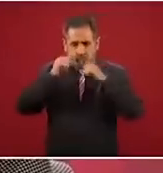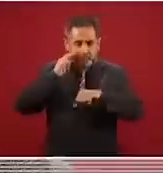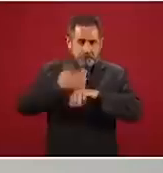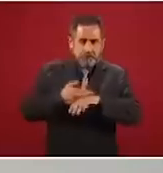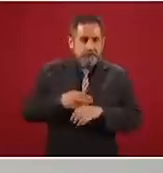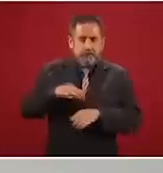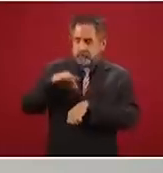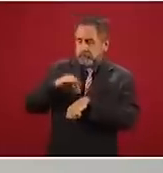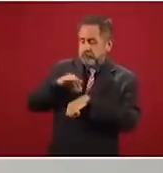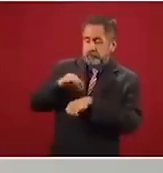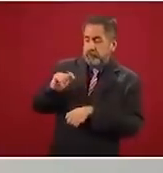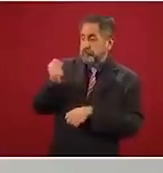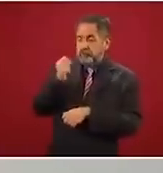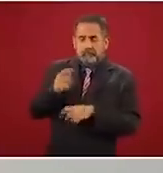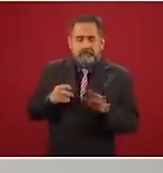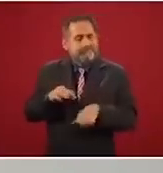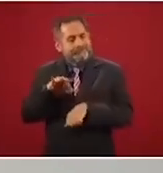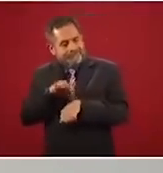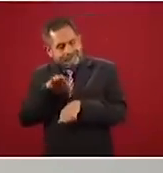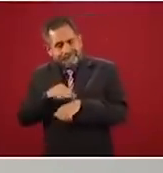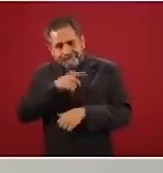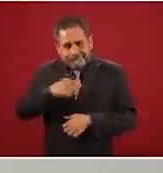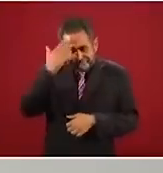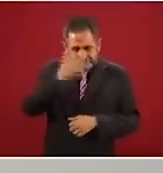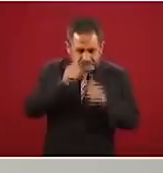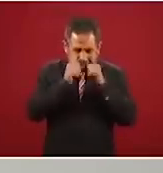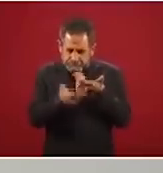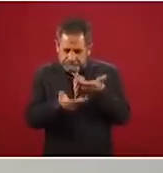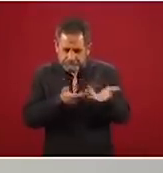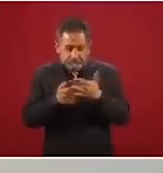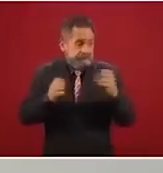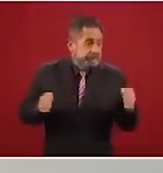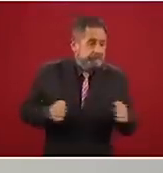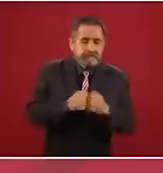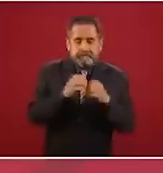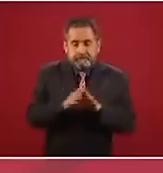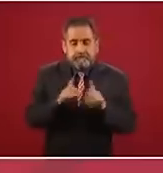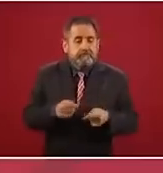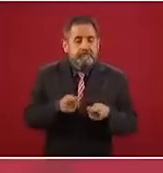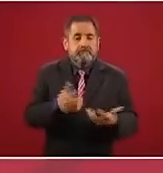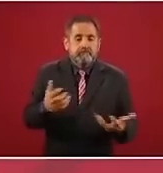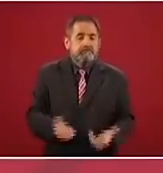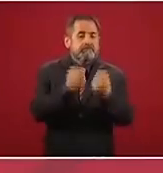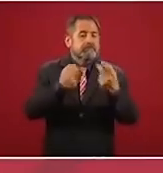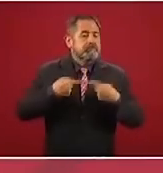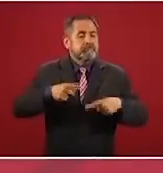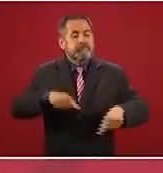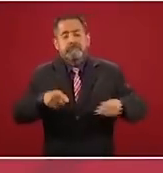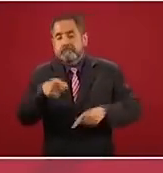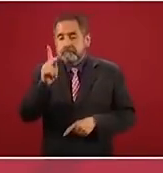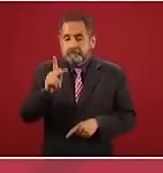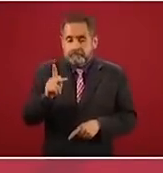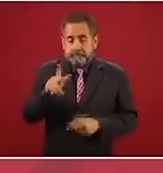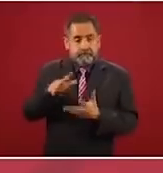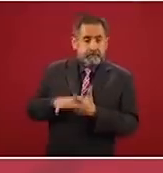son técnicos solo. Los médicos deben saber cómo atender una emergencia, salvar una vida, etcétera, pero la